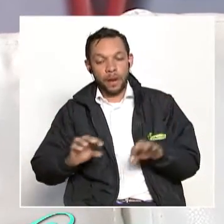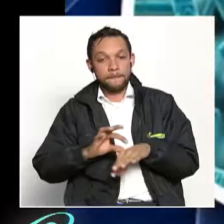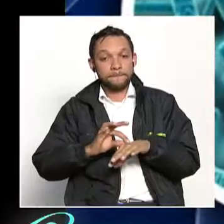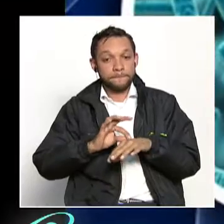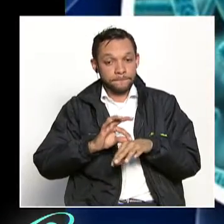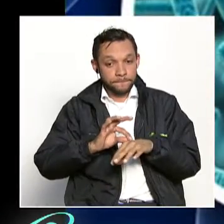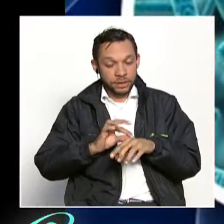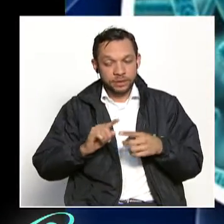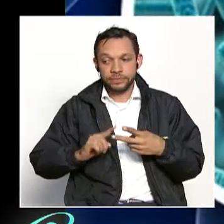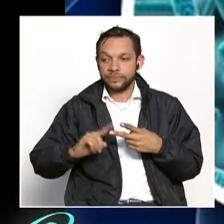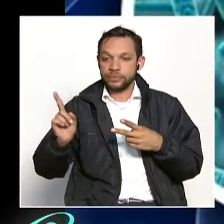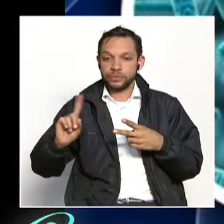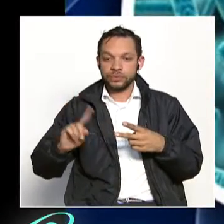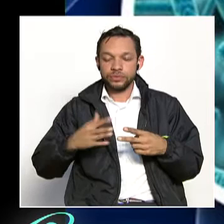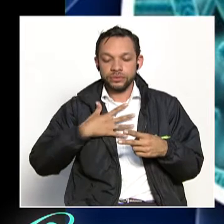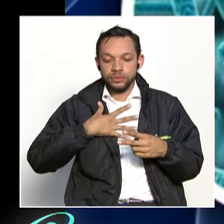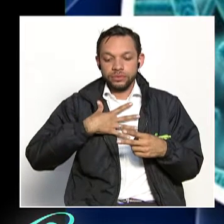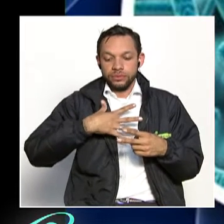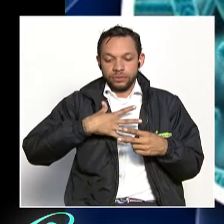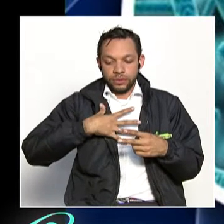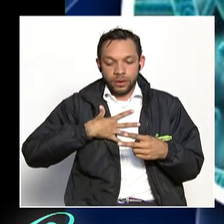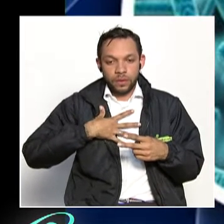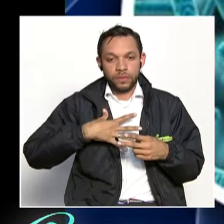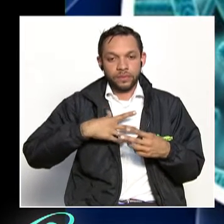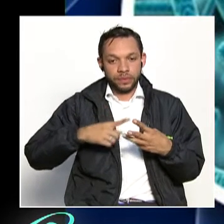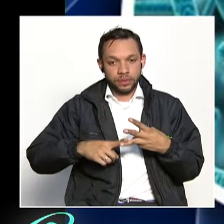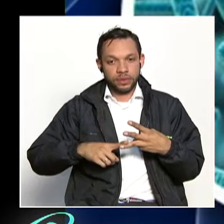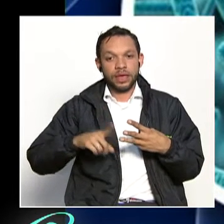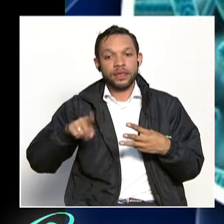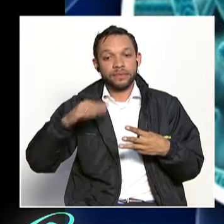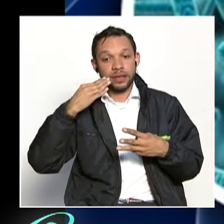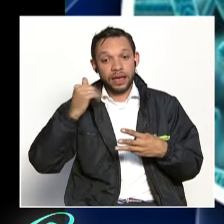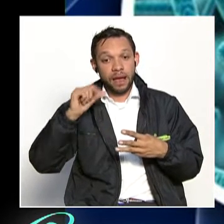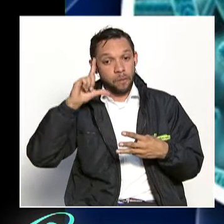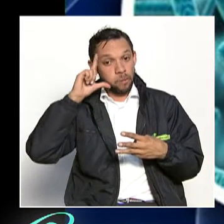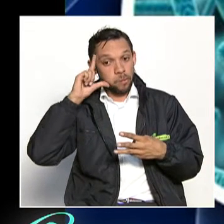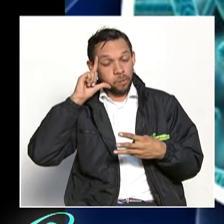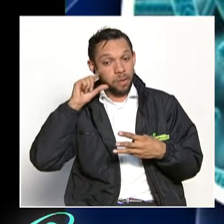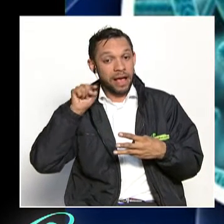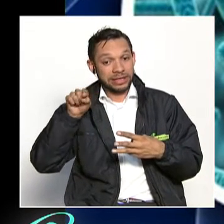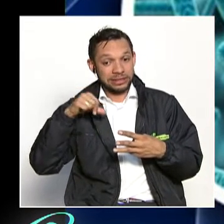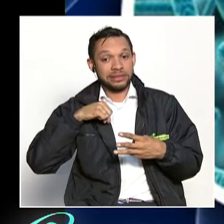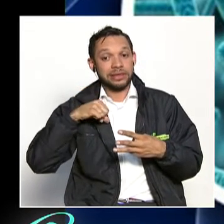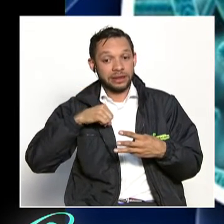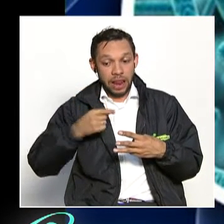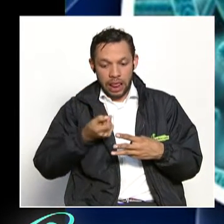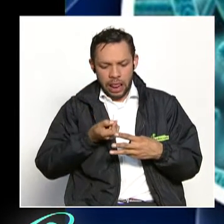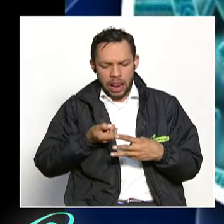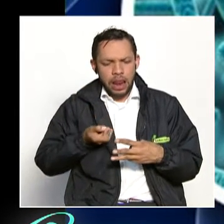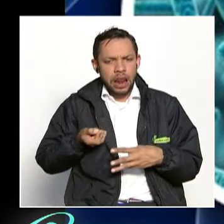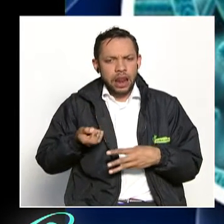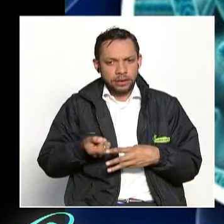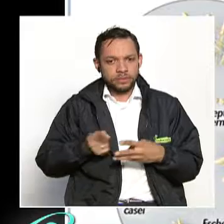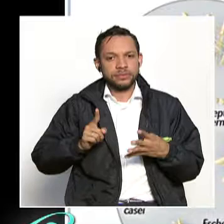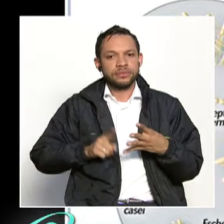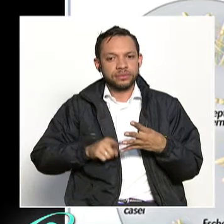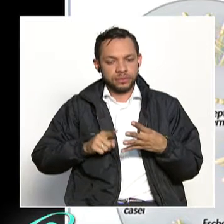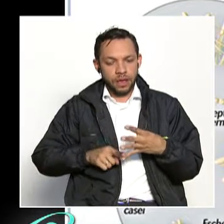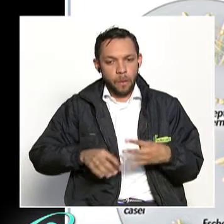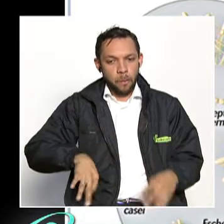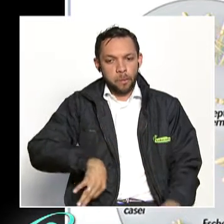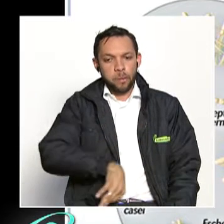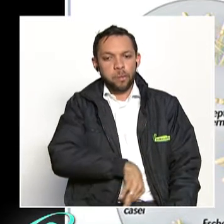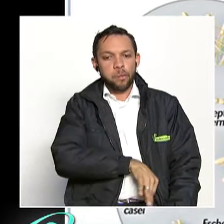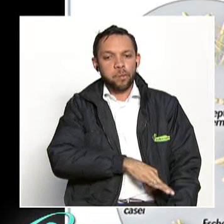piel, en el tracto respiratorio, en el tracto vaginal en las mujeres, y sobre todo, lo más importante, la microbiota